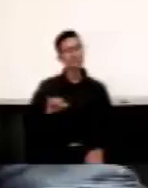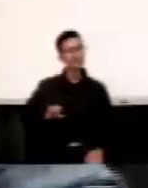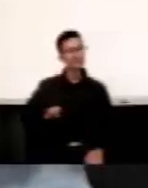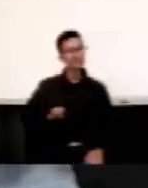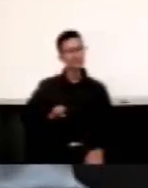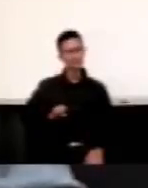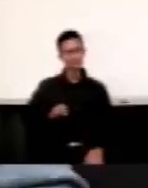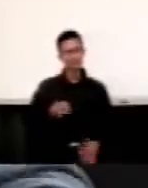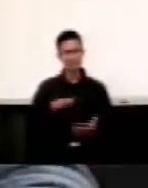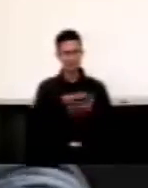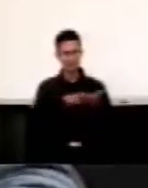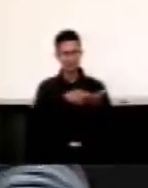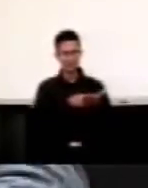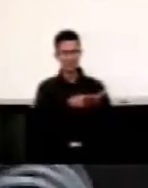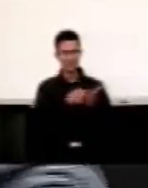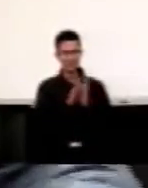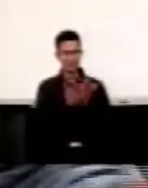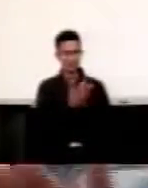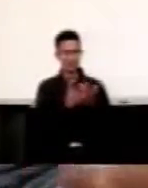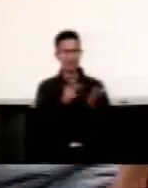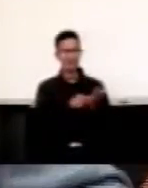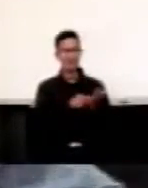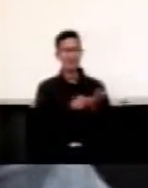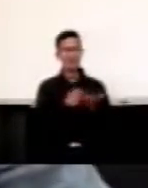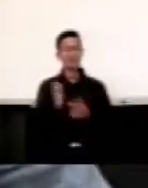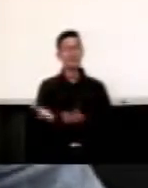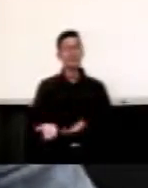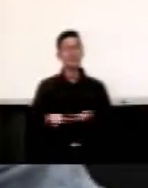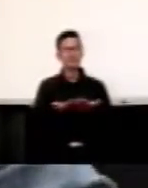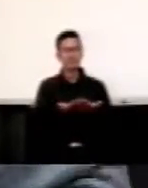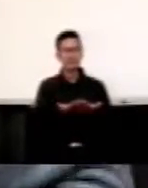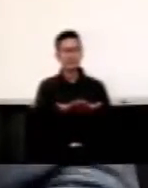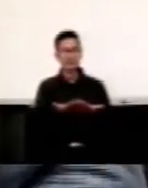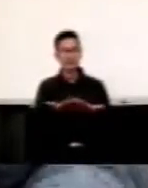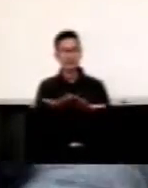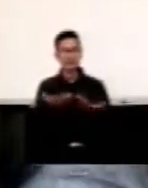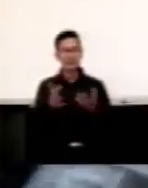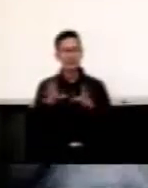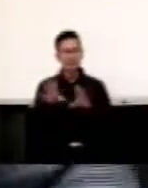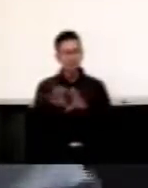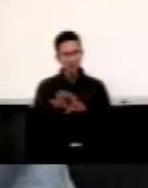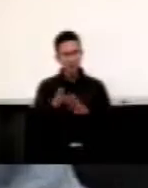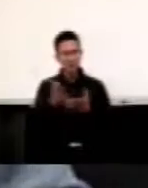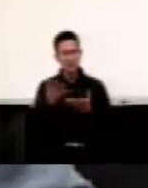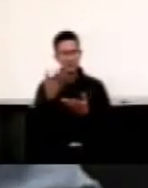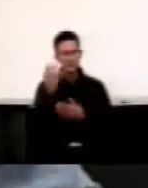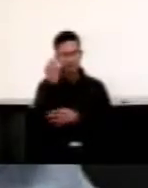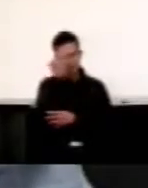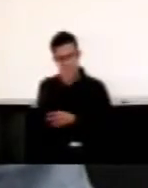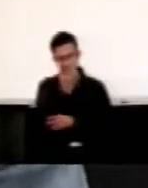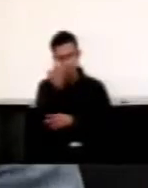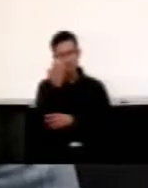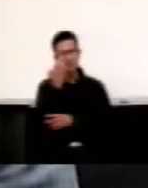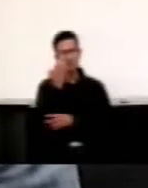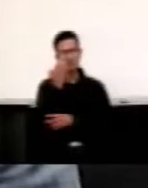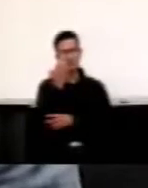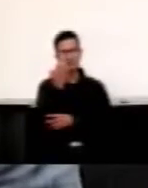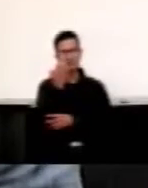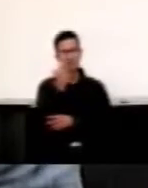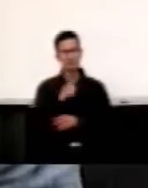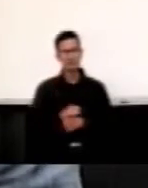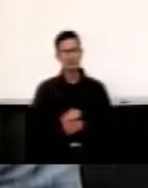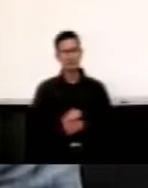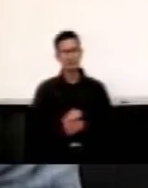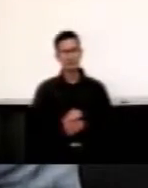que plantea la forma en cómo analizar cualquier sistema de partidos. Y esto es muy complejo explicar